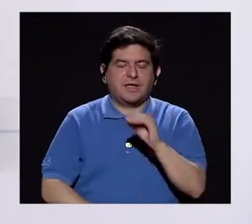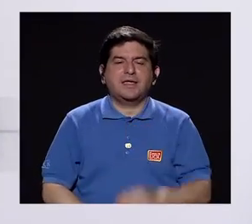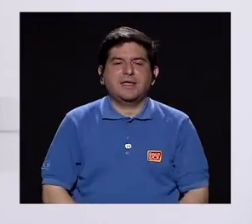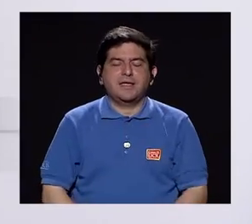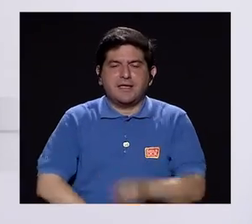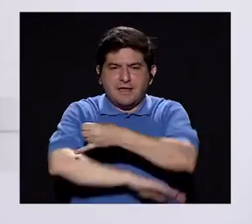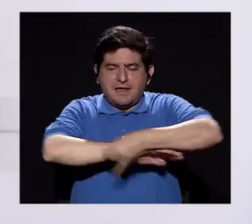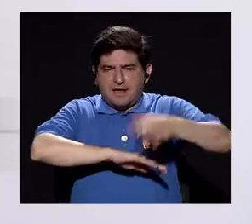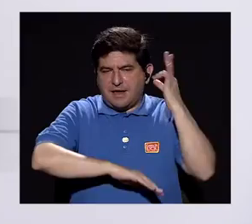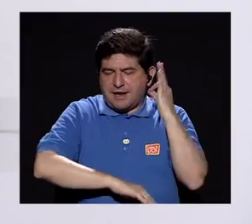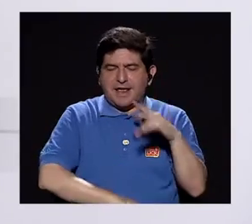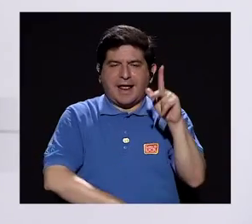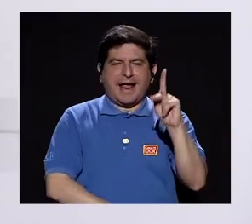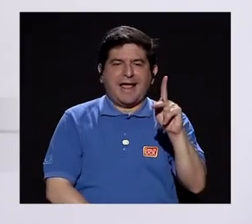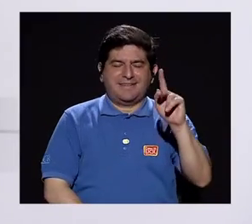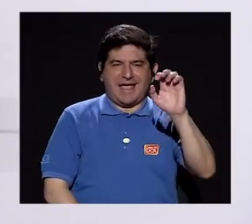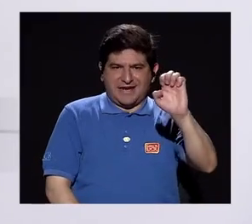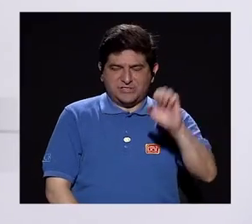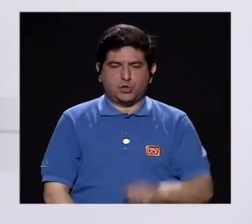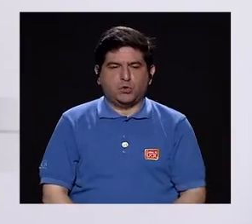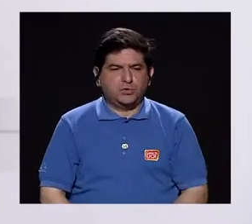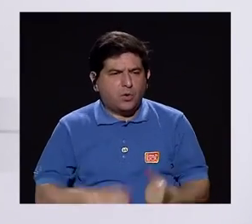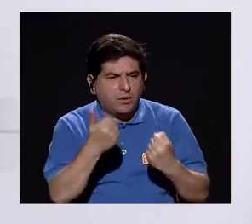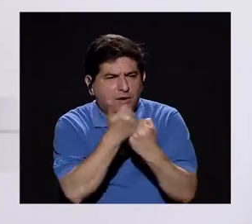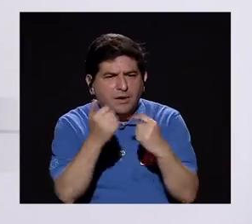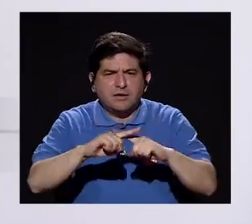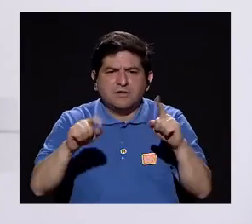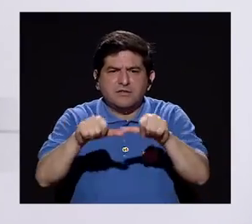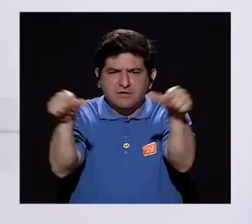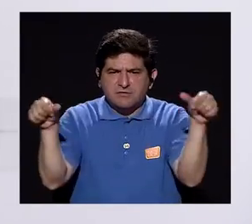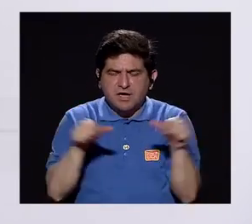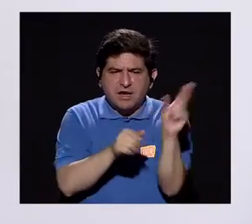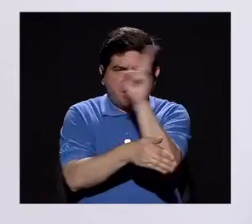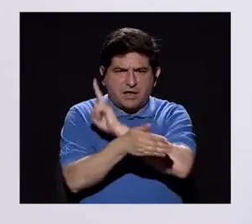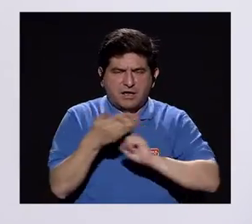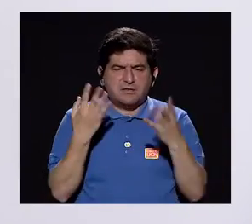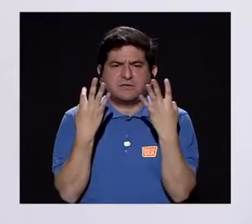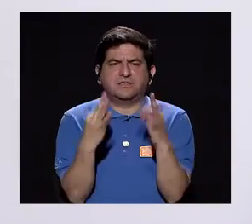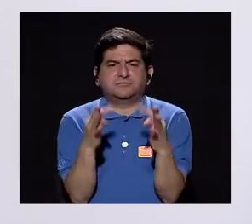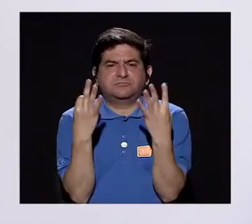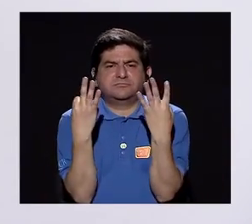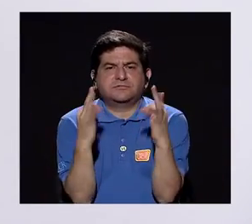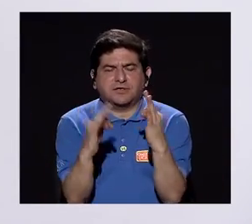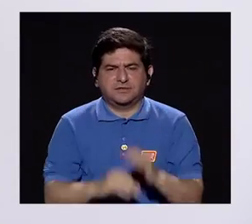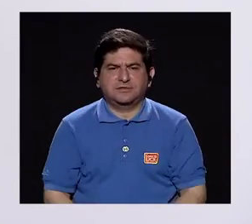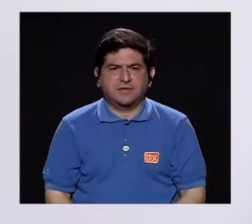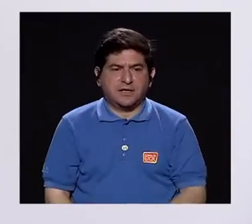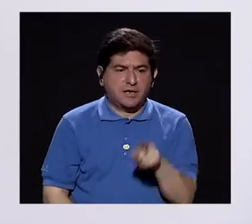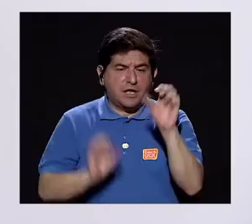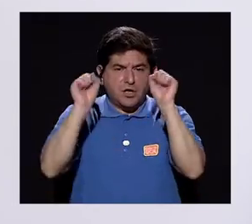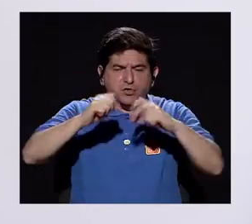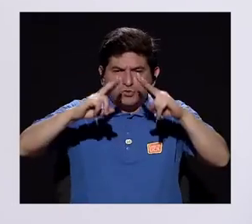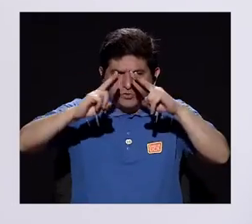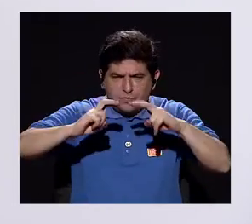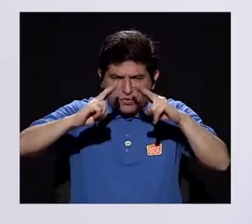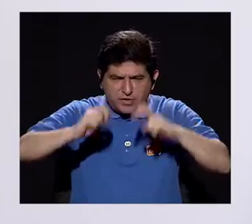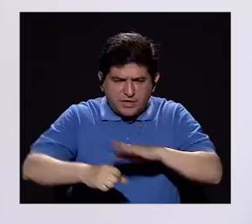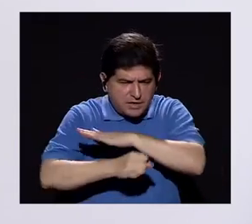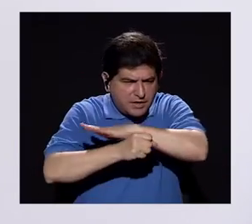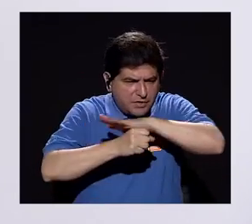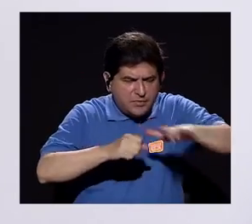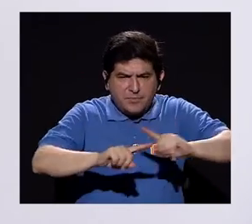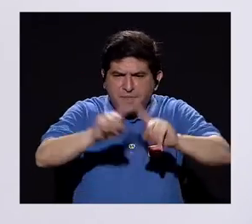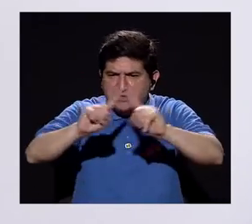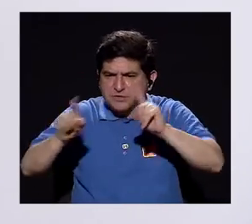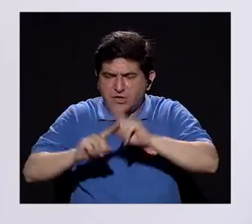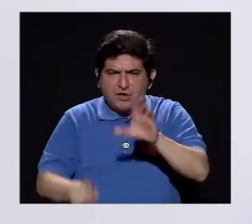catalizando también que estaba trabajando ahí buscaron apoyo de otras áreas de la universidad para tratar de hacer un análisis más integral de